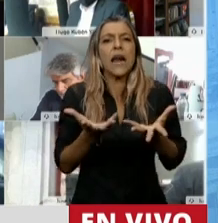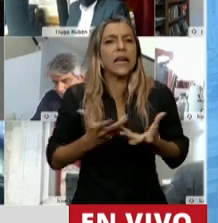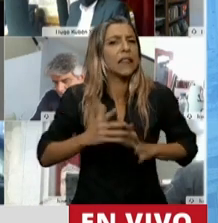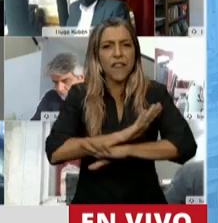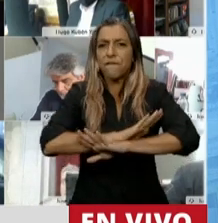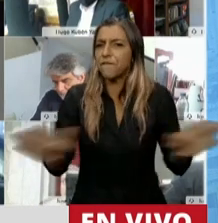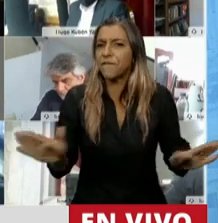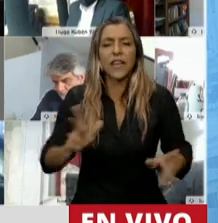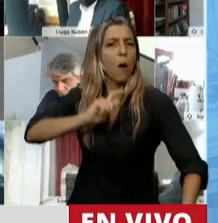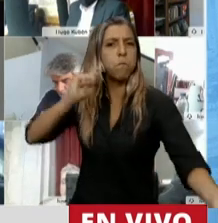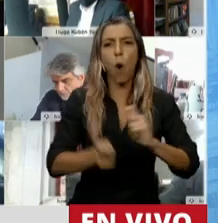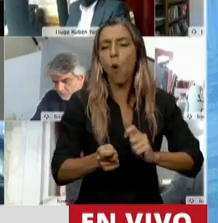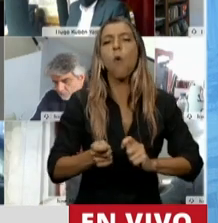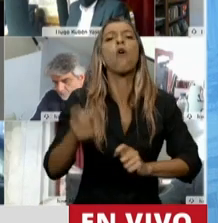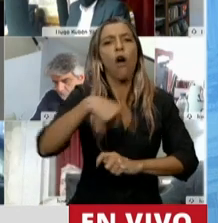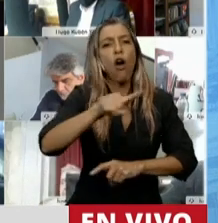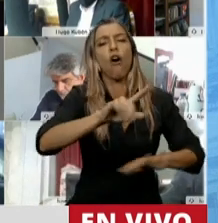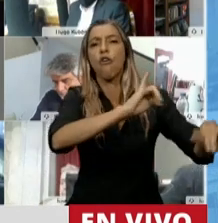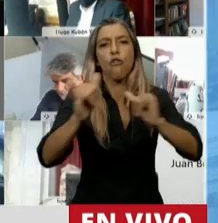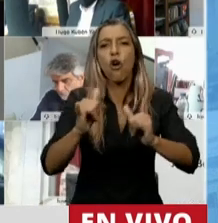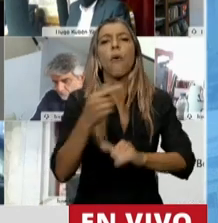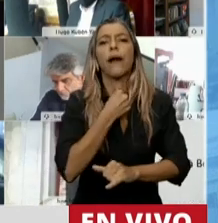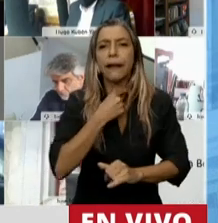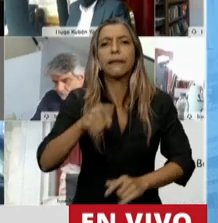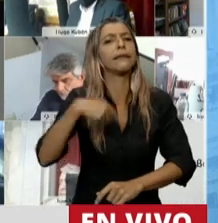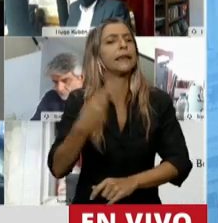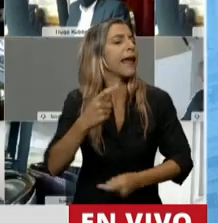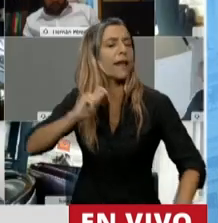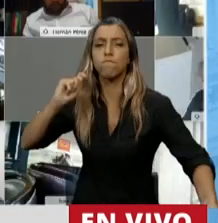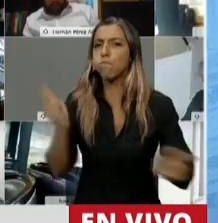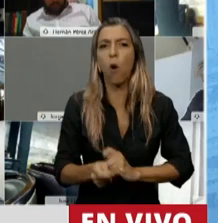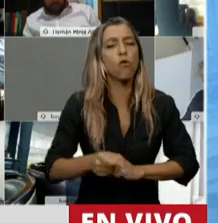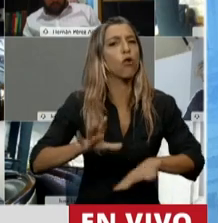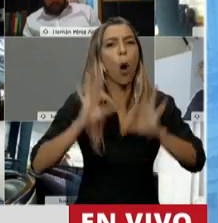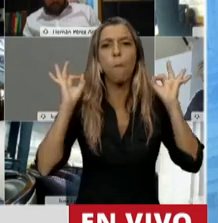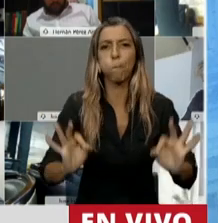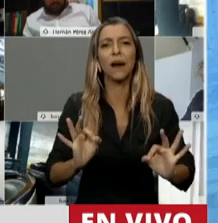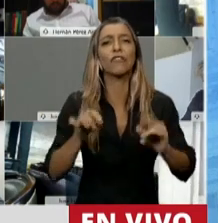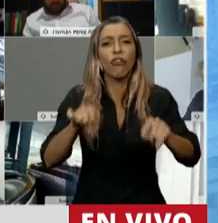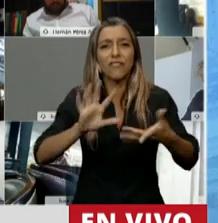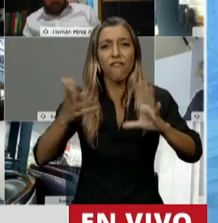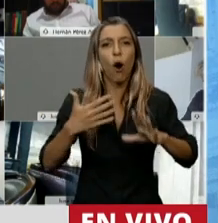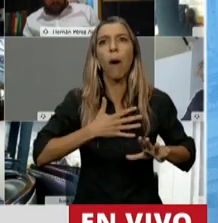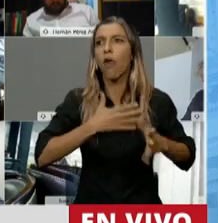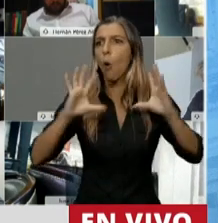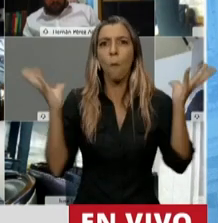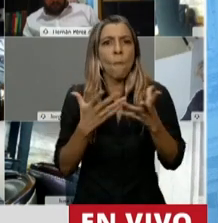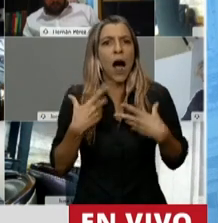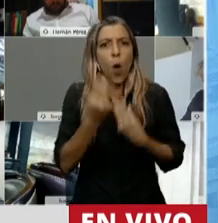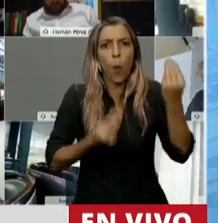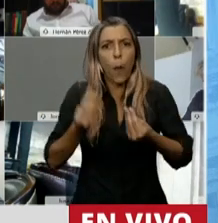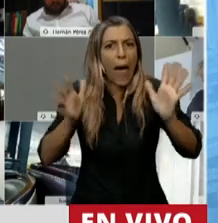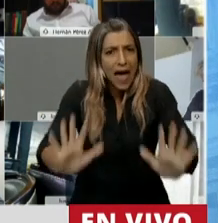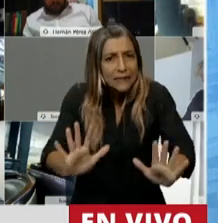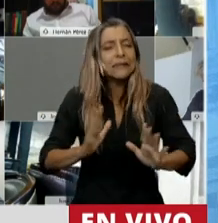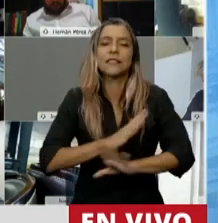pibas, les pibis, vinieron a decirnos a todos nosotros que no queremos ser más esa humanidad. Y nos tenemos que hacer cargo,